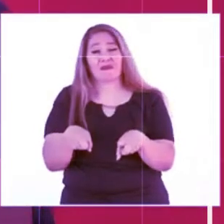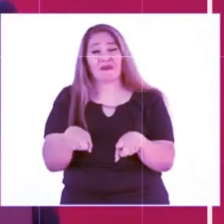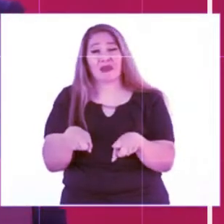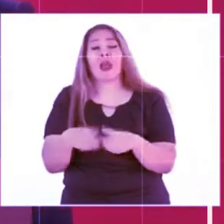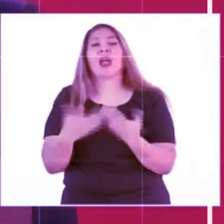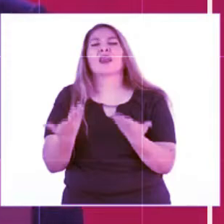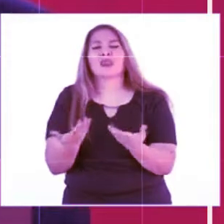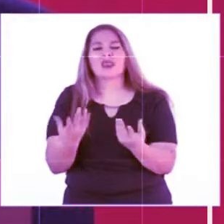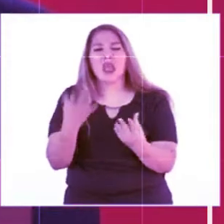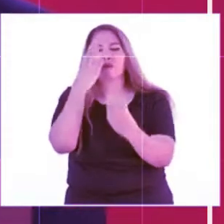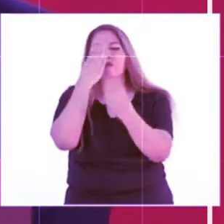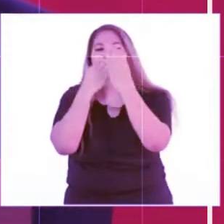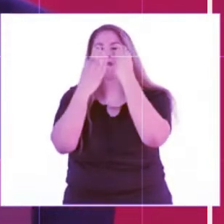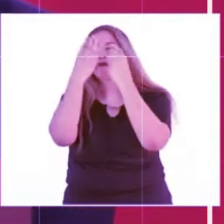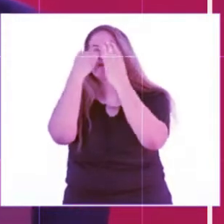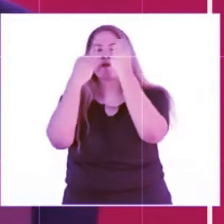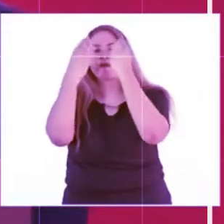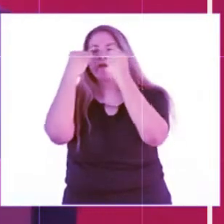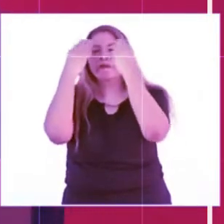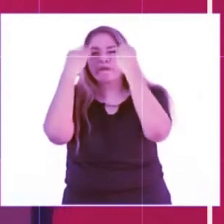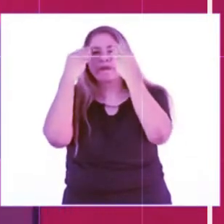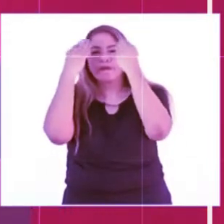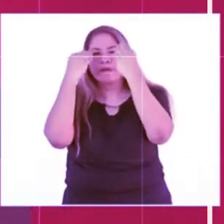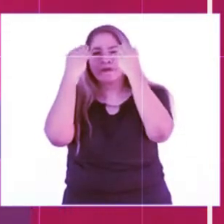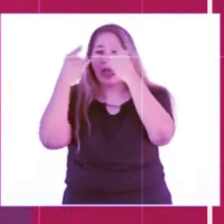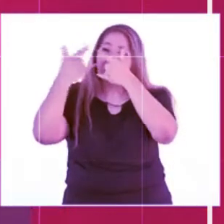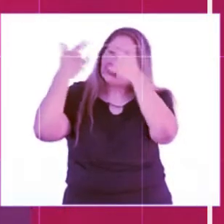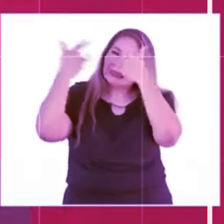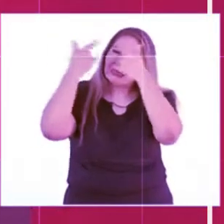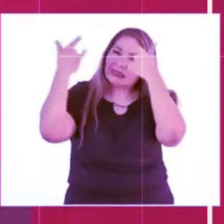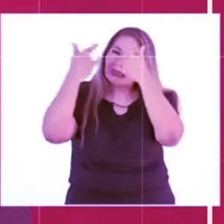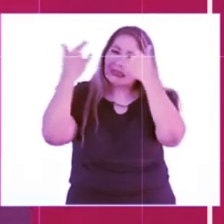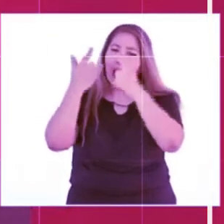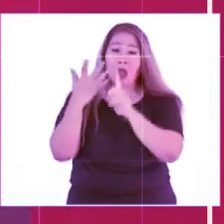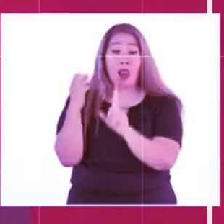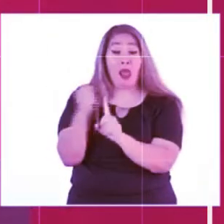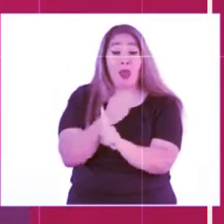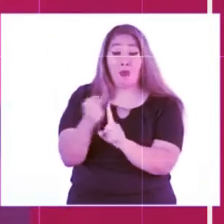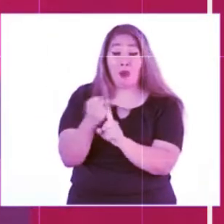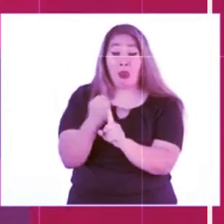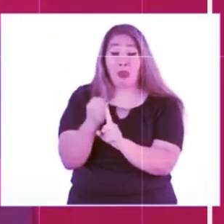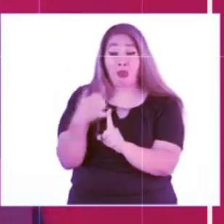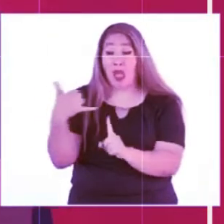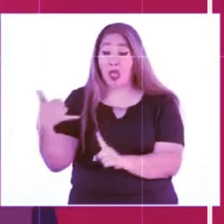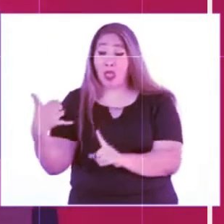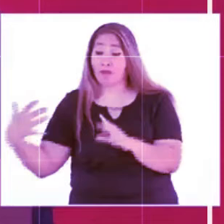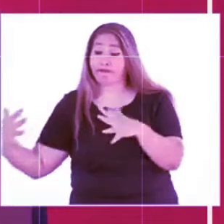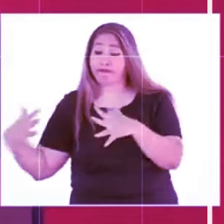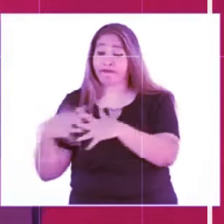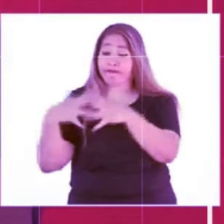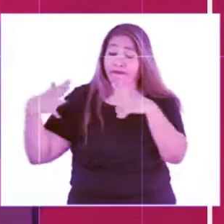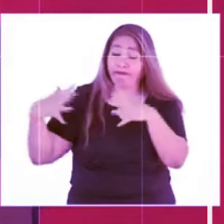lección que nos dejan estas historias es que la violencia y la guerra deben